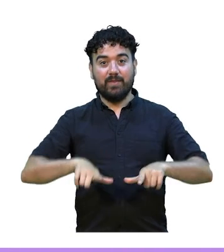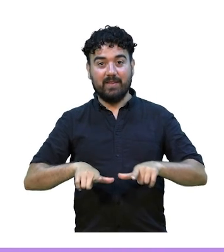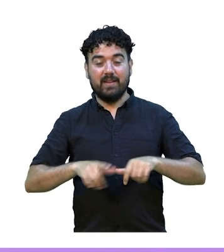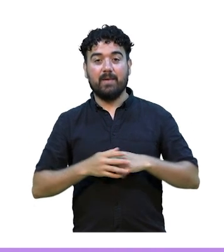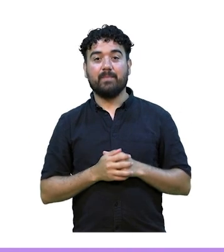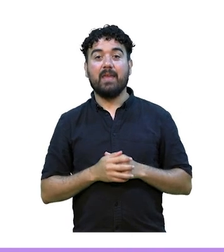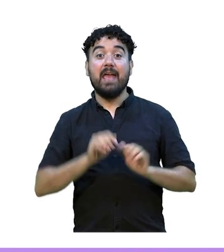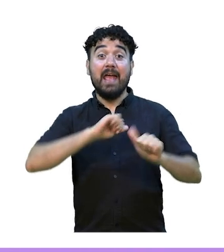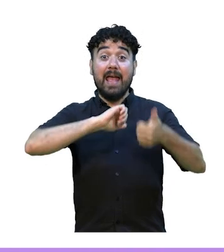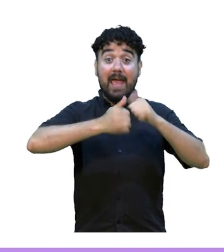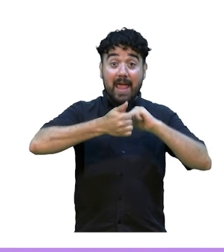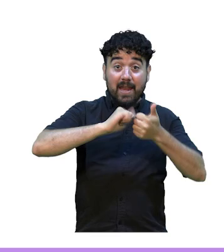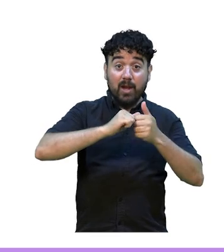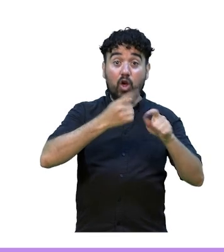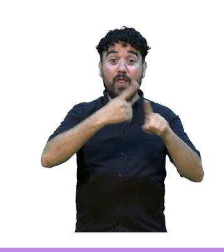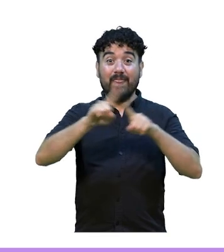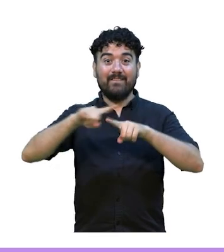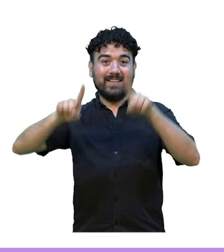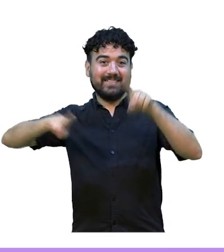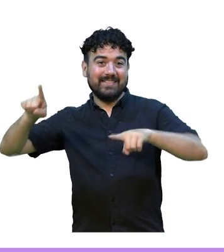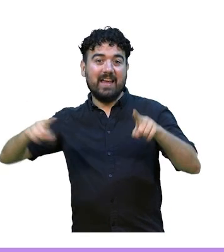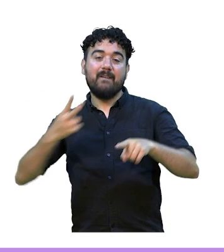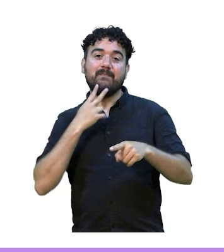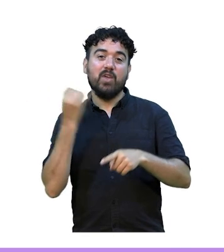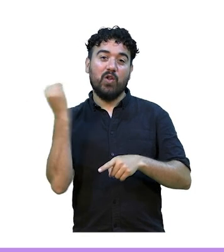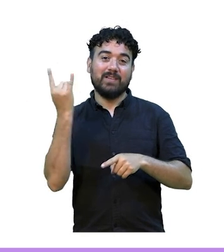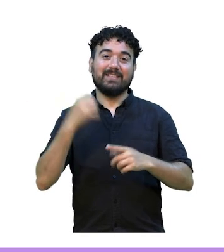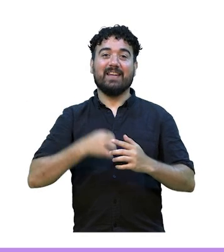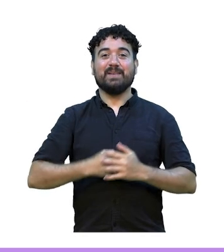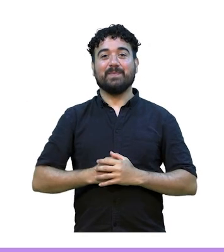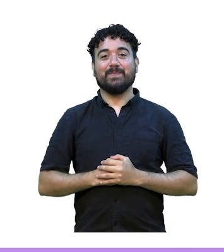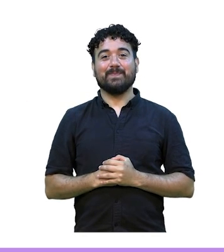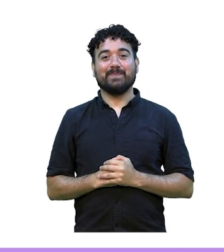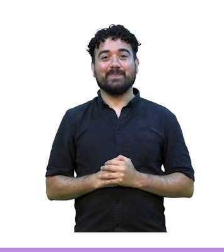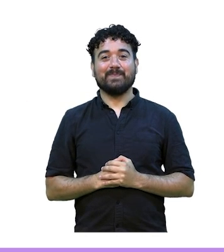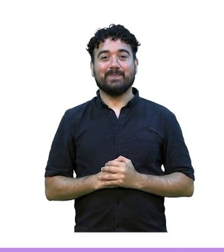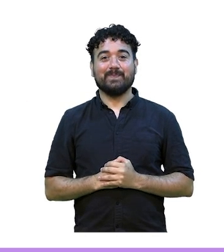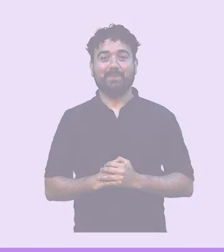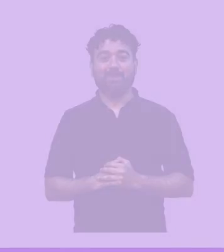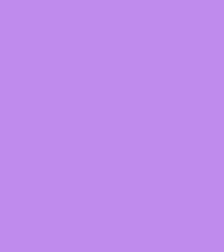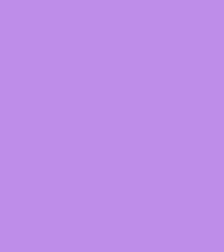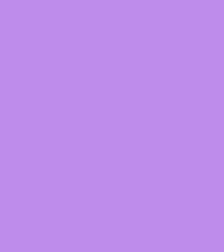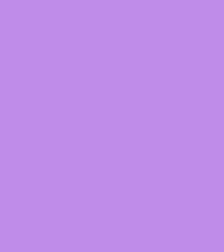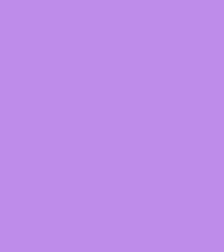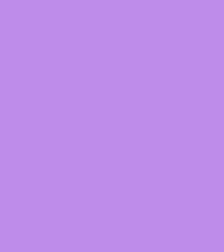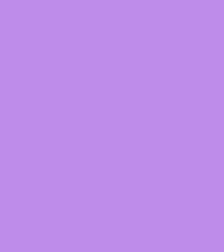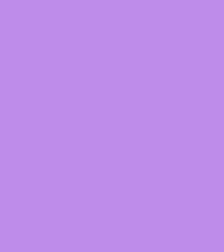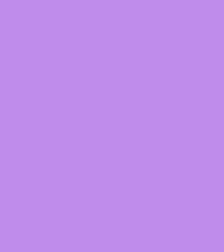El podcast de la Oficina, Género, Diversidad y Vida Universitaria.